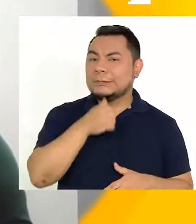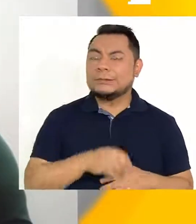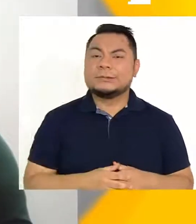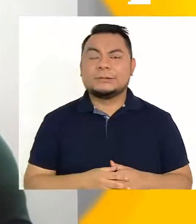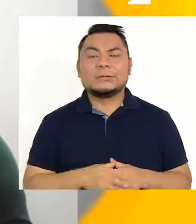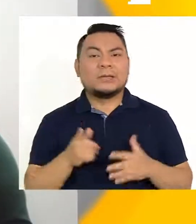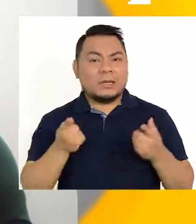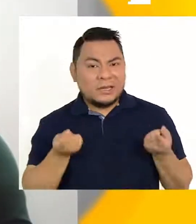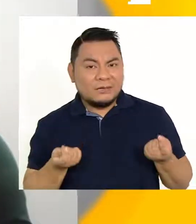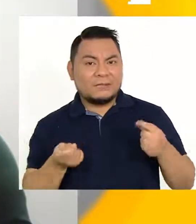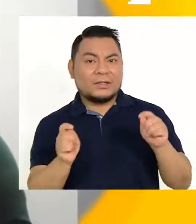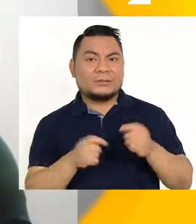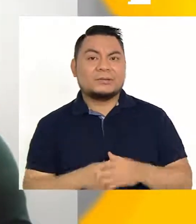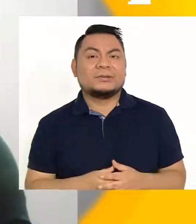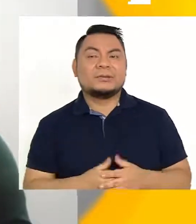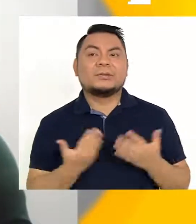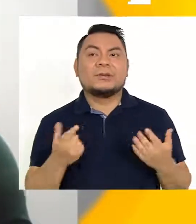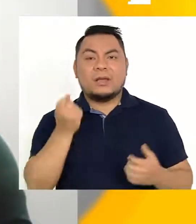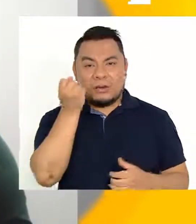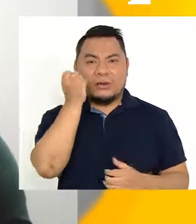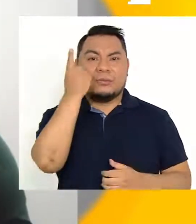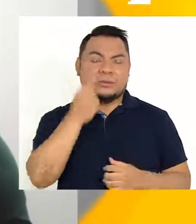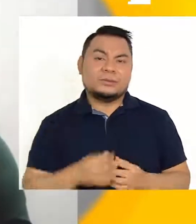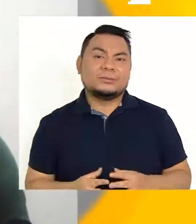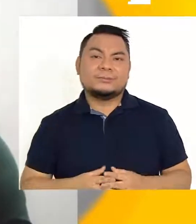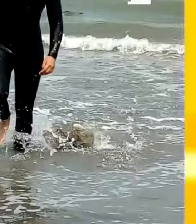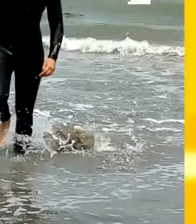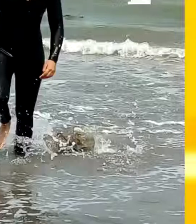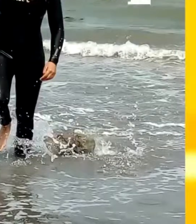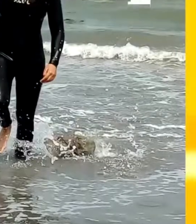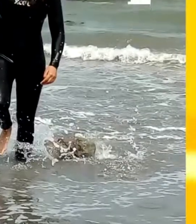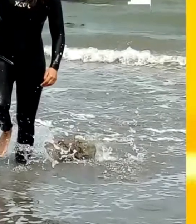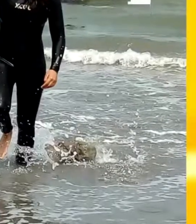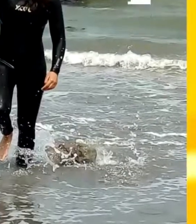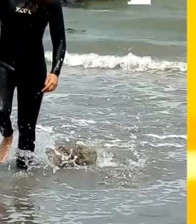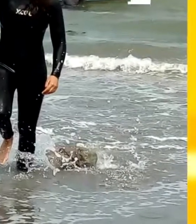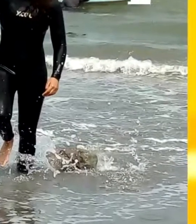paciencia, esfuerzo y comprensión.